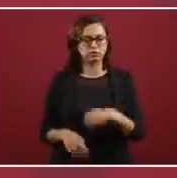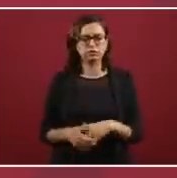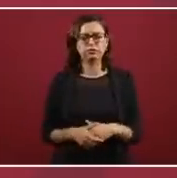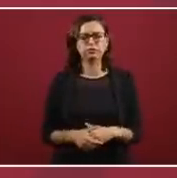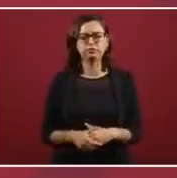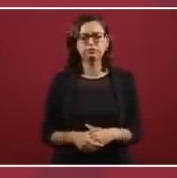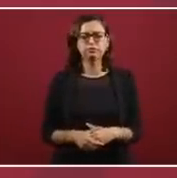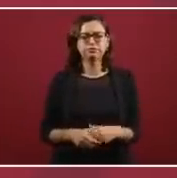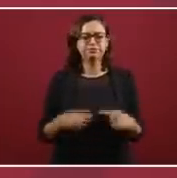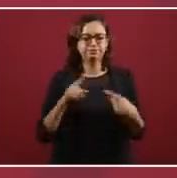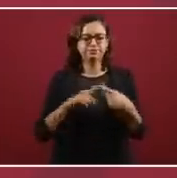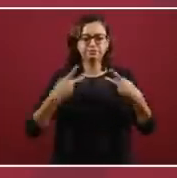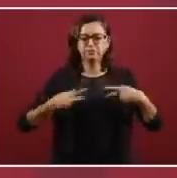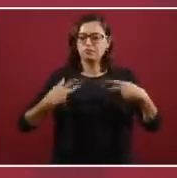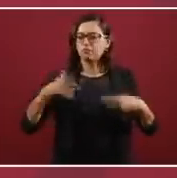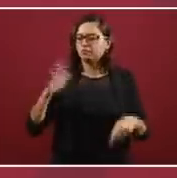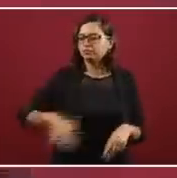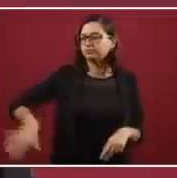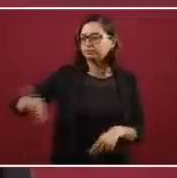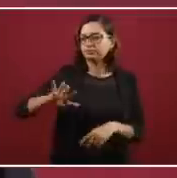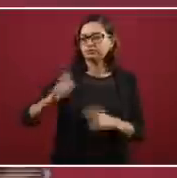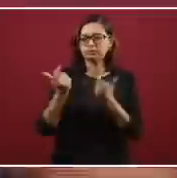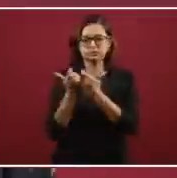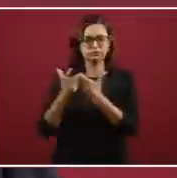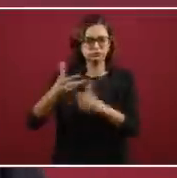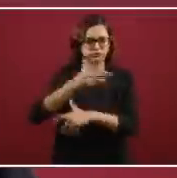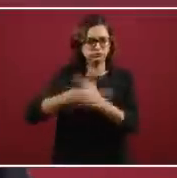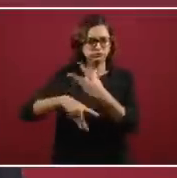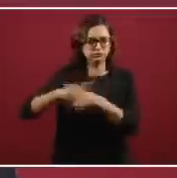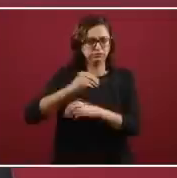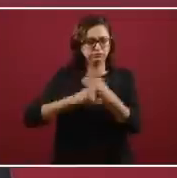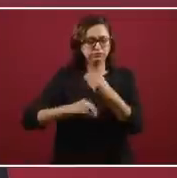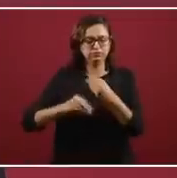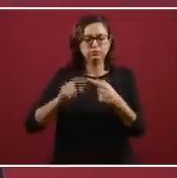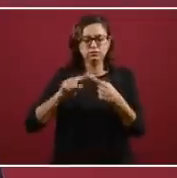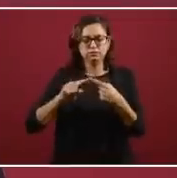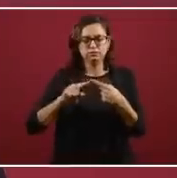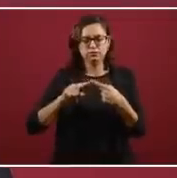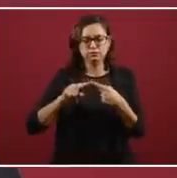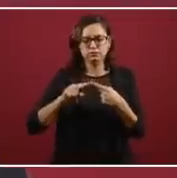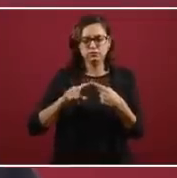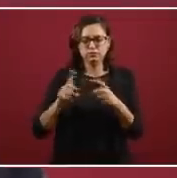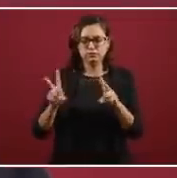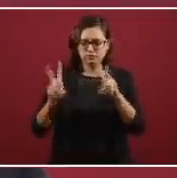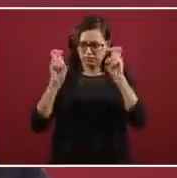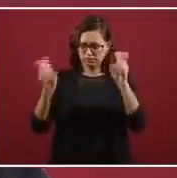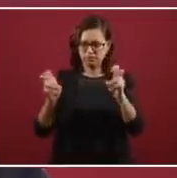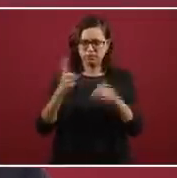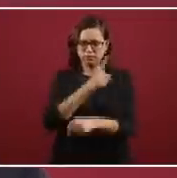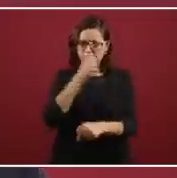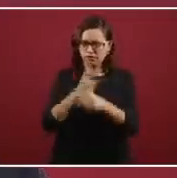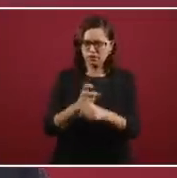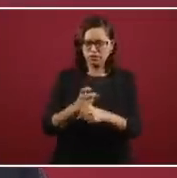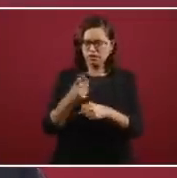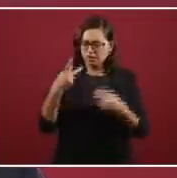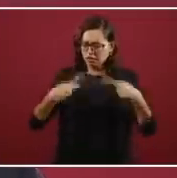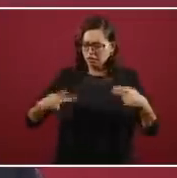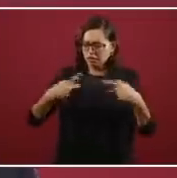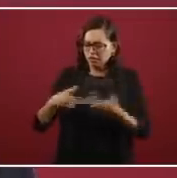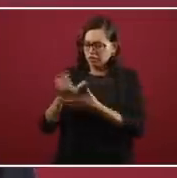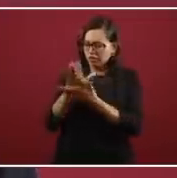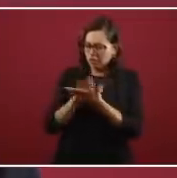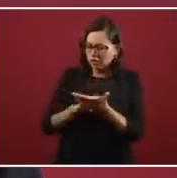La economía popular, esto que estamos tratando, abajo, la